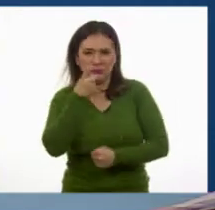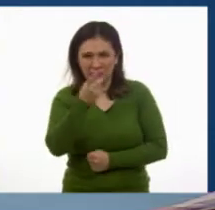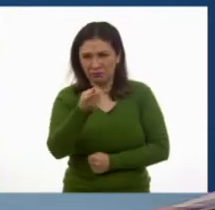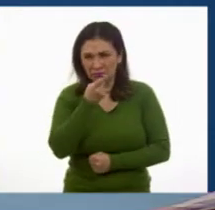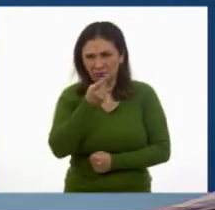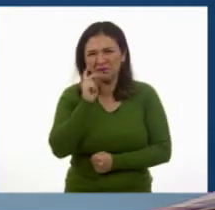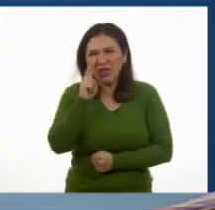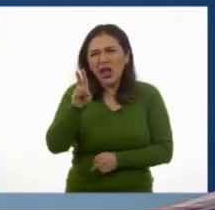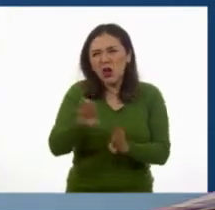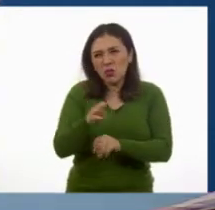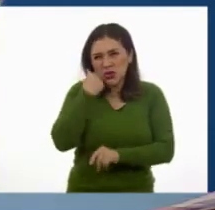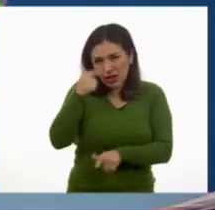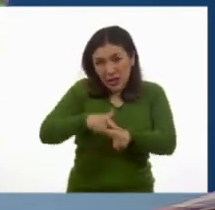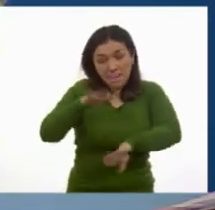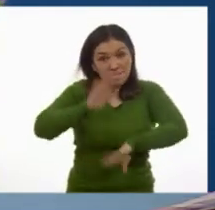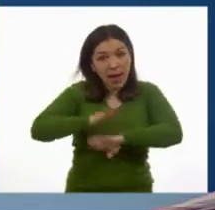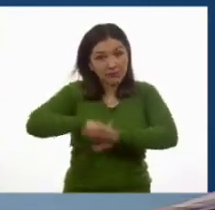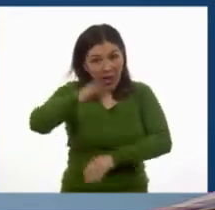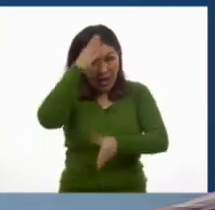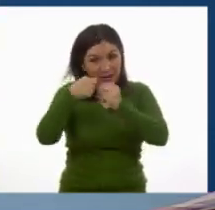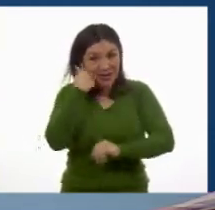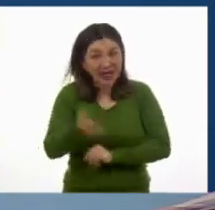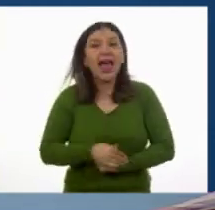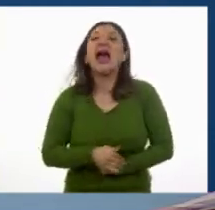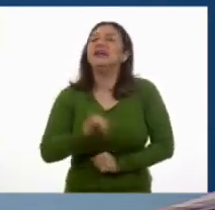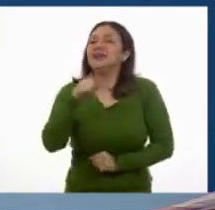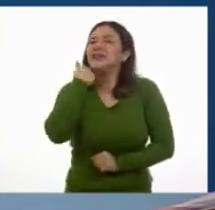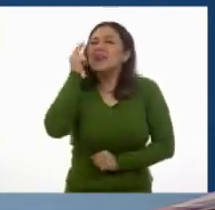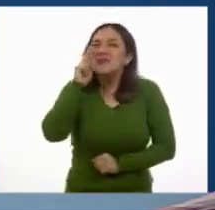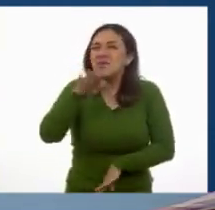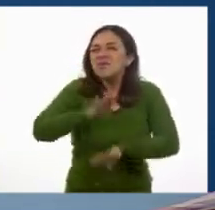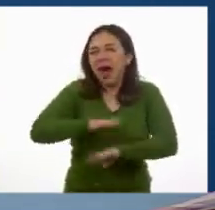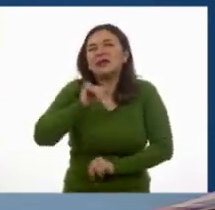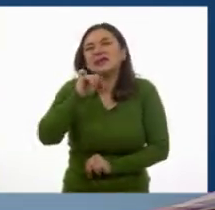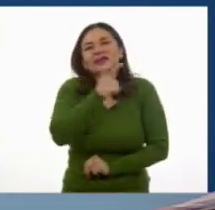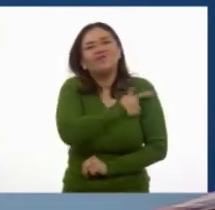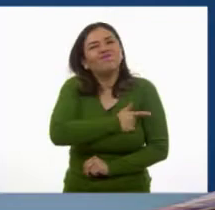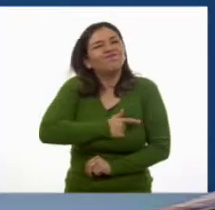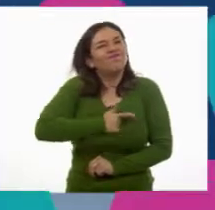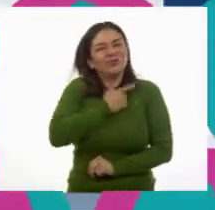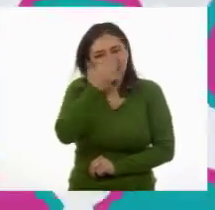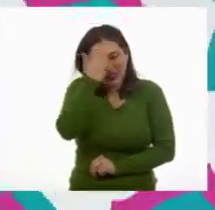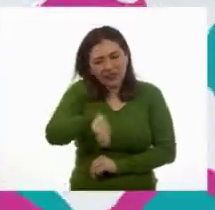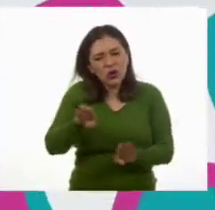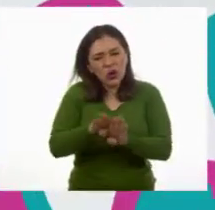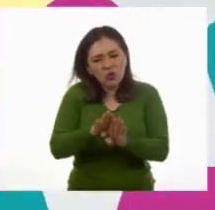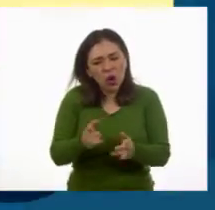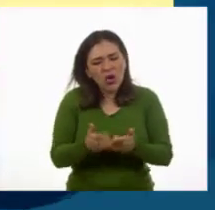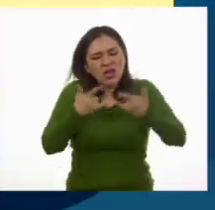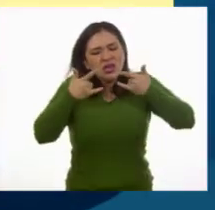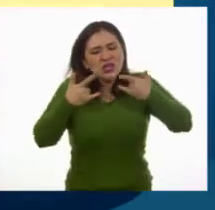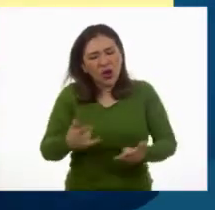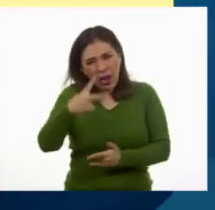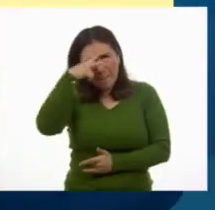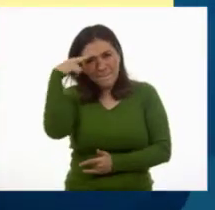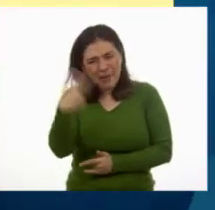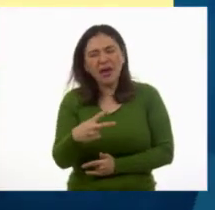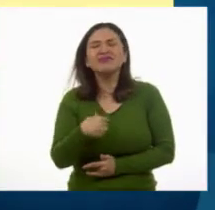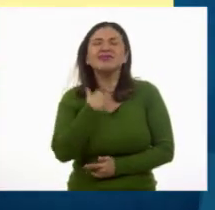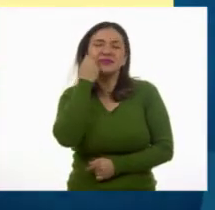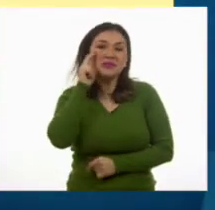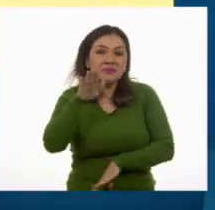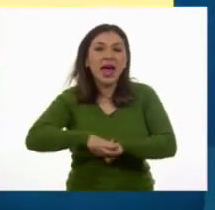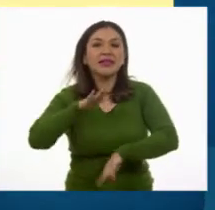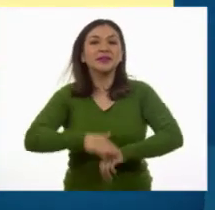Ton? ¿Quieres seguir aprendiendo más sobre este tema? Sí, me encantaría. Me encanta saber todo sobre la historia de México.